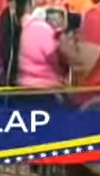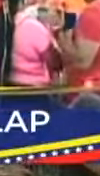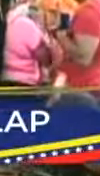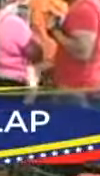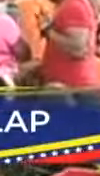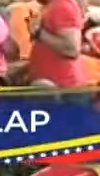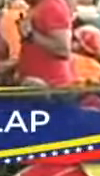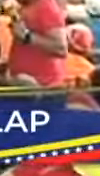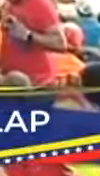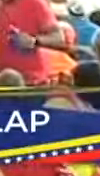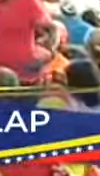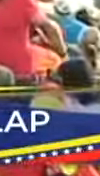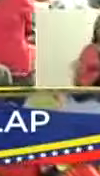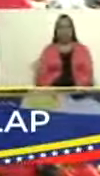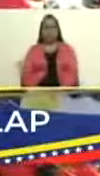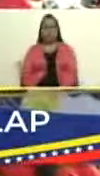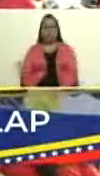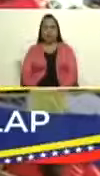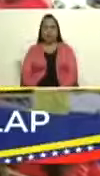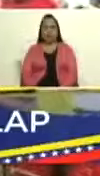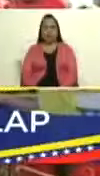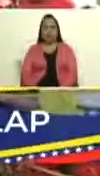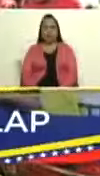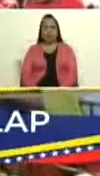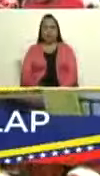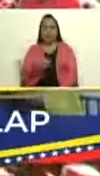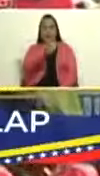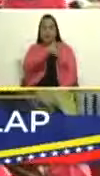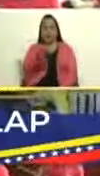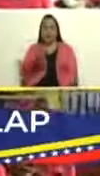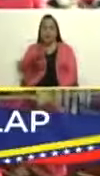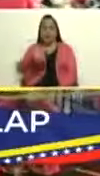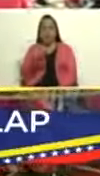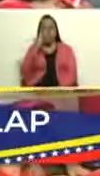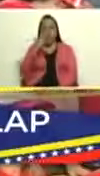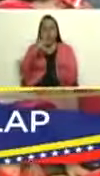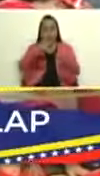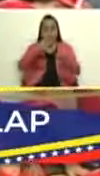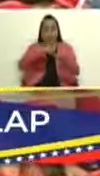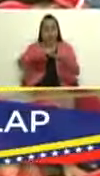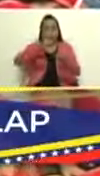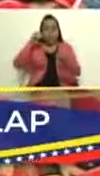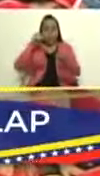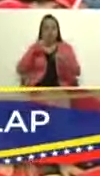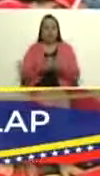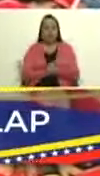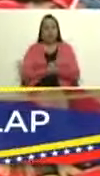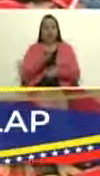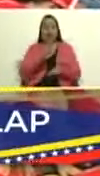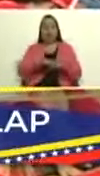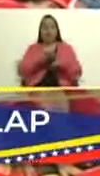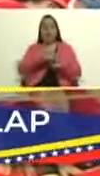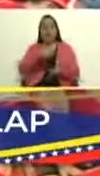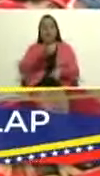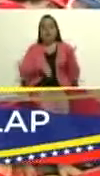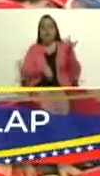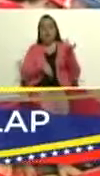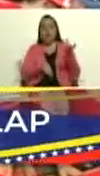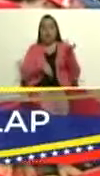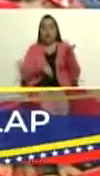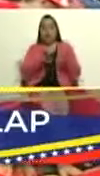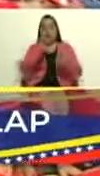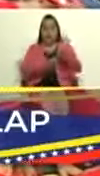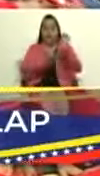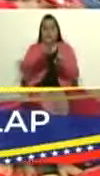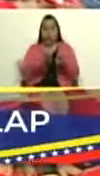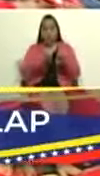de la comunidad de formación para ver y verificar. Porque el último paso, presidente, es evaluar. Evaluar que la